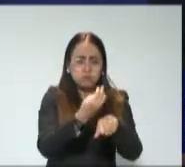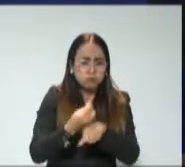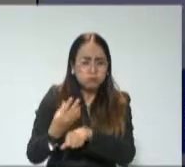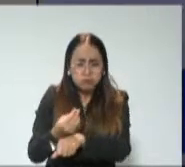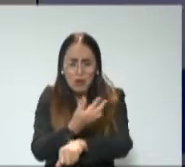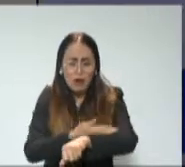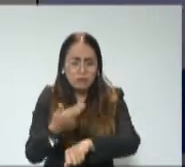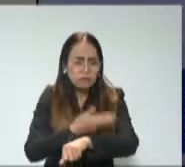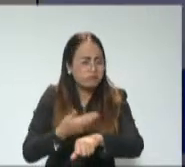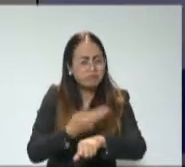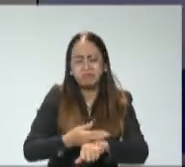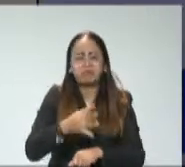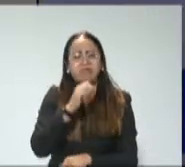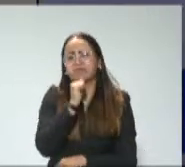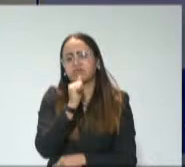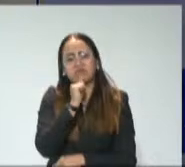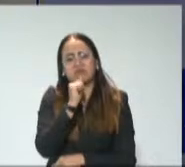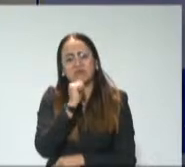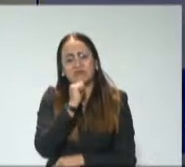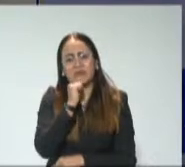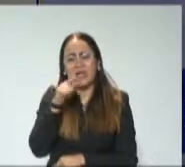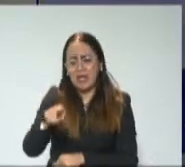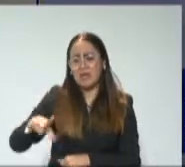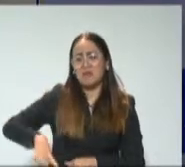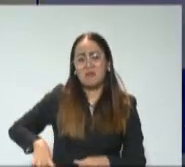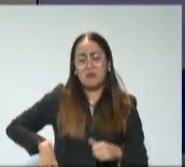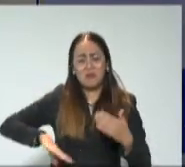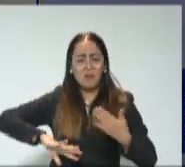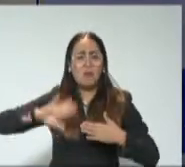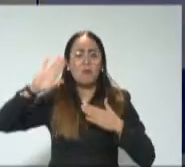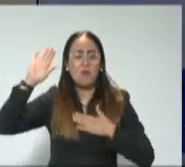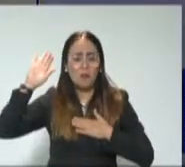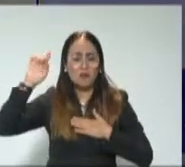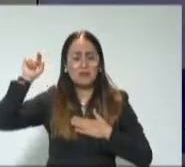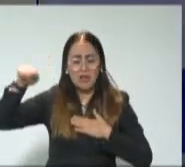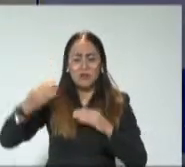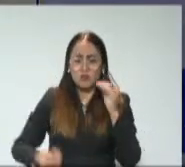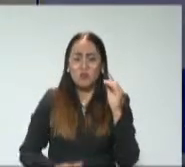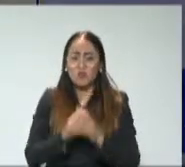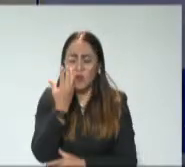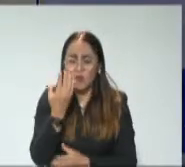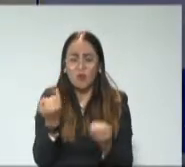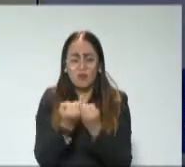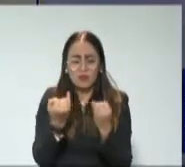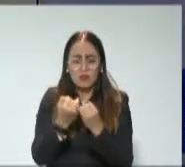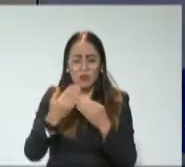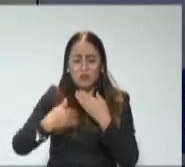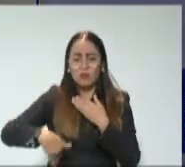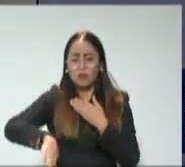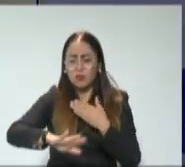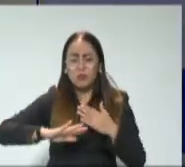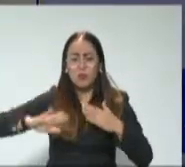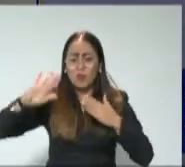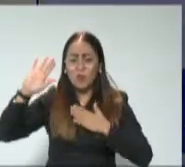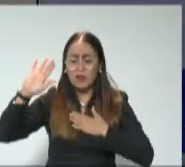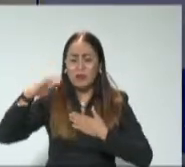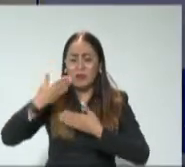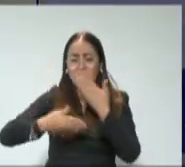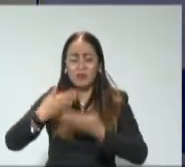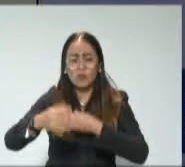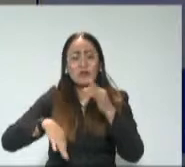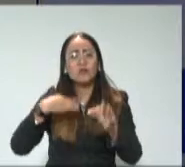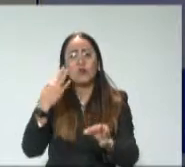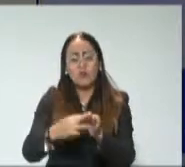recuperación de los compromisos de gobierno que existieron y del nuevo gobierno que tendría también que hacerlos valer en tanto